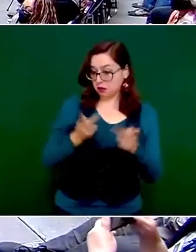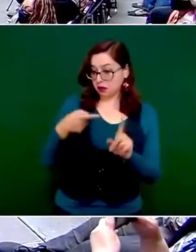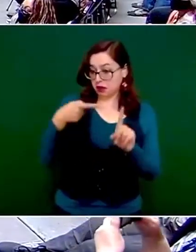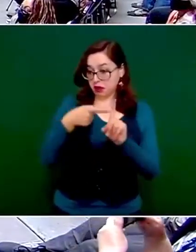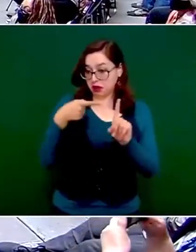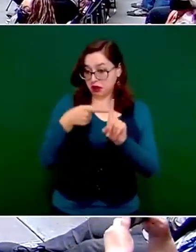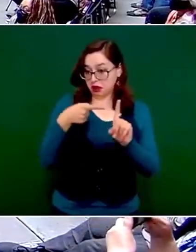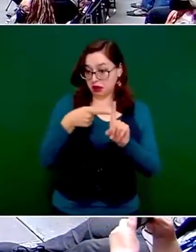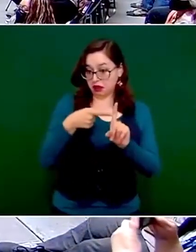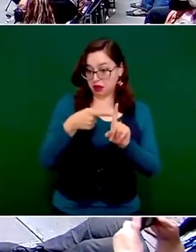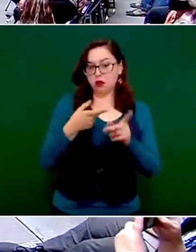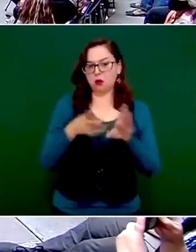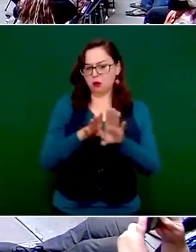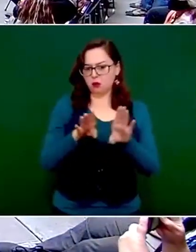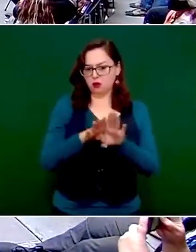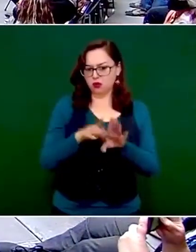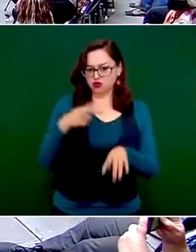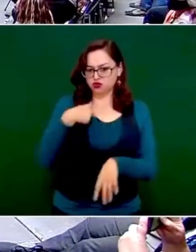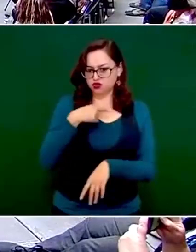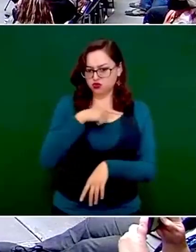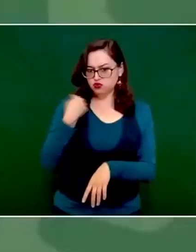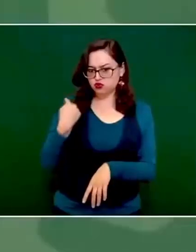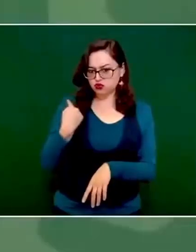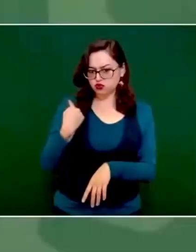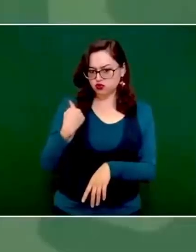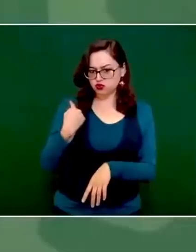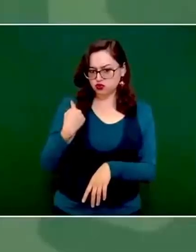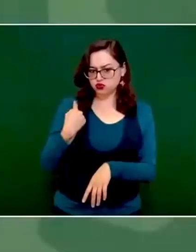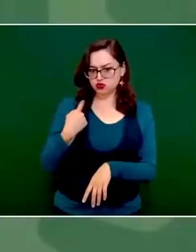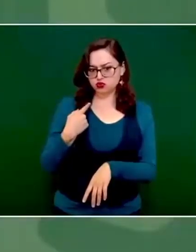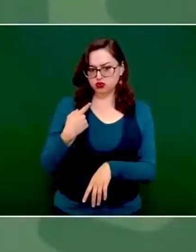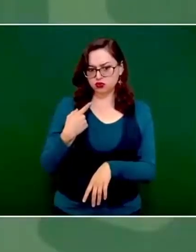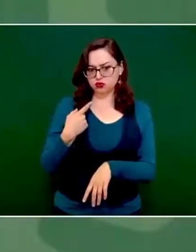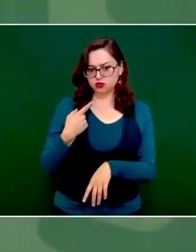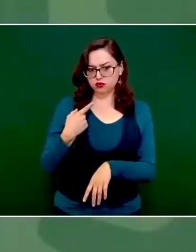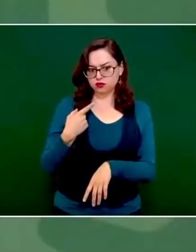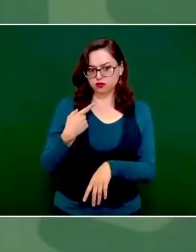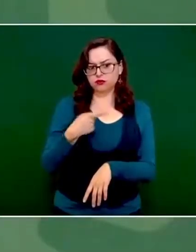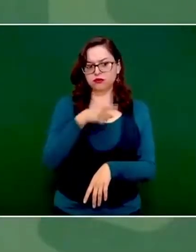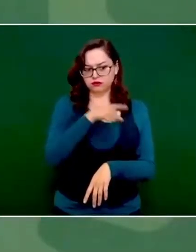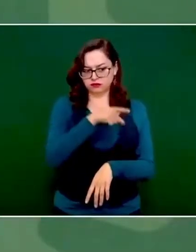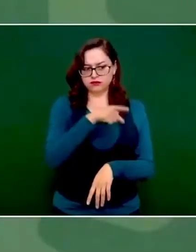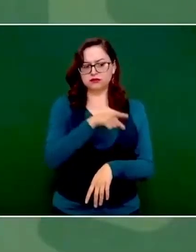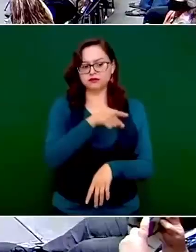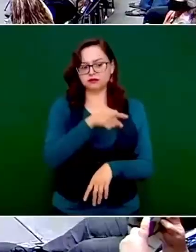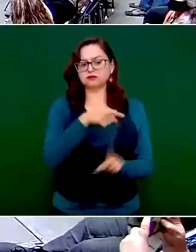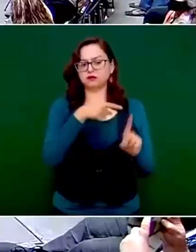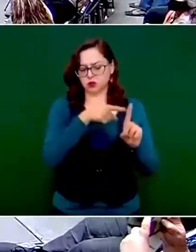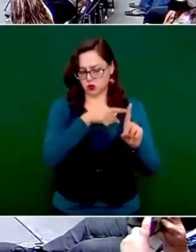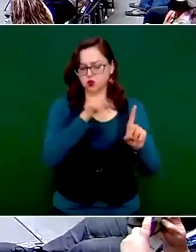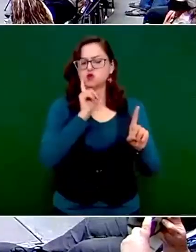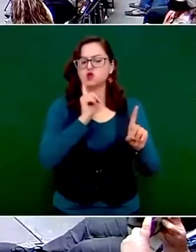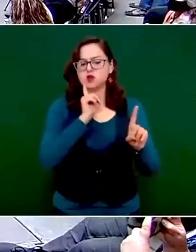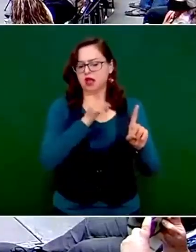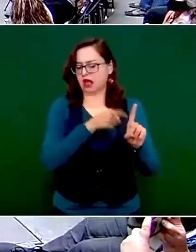sí. La encuesta dice que… Yo pierdo, pues. Que sí, que usted pierde porque sí es su concepto. Usted pierde en este punto.